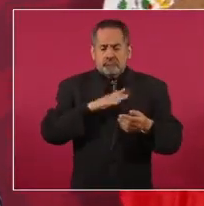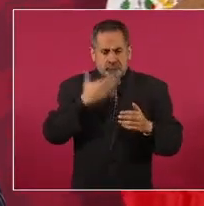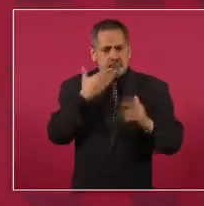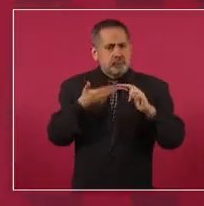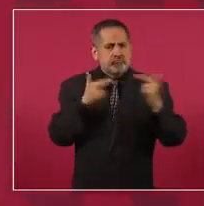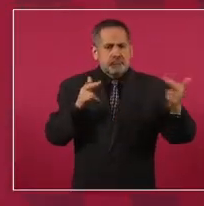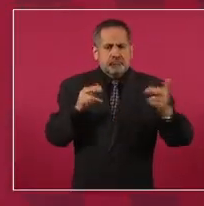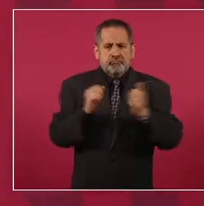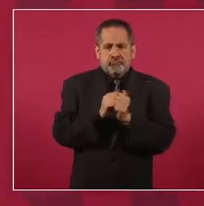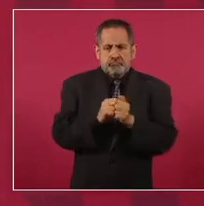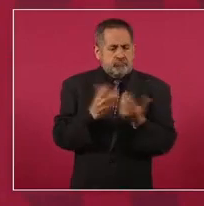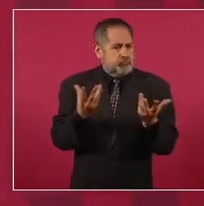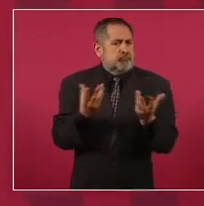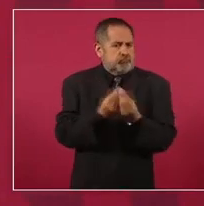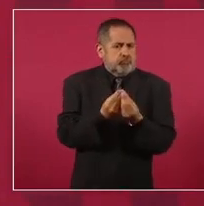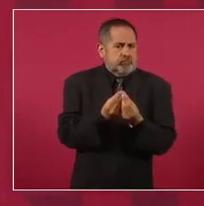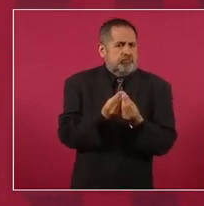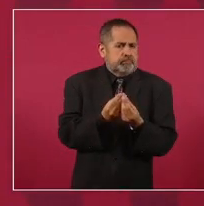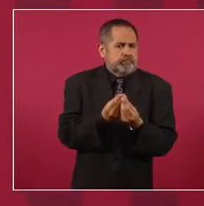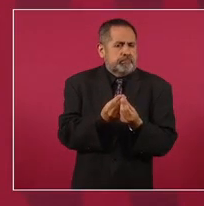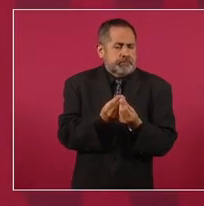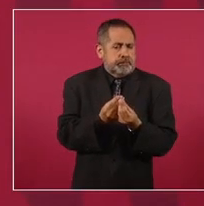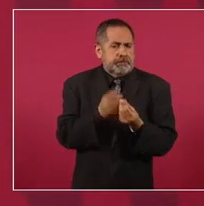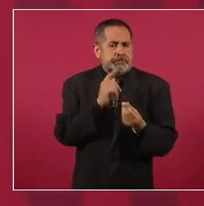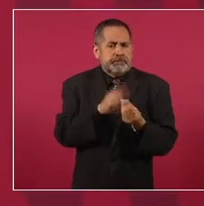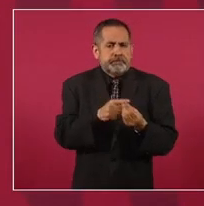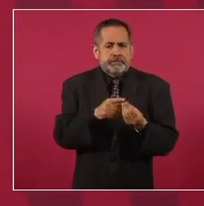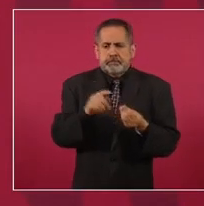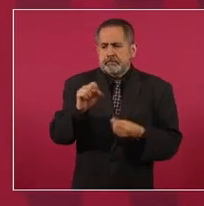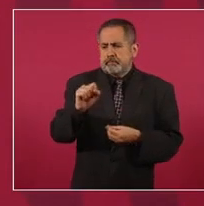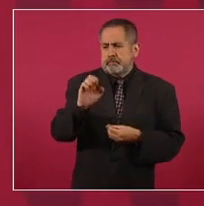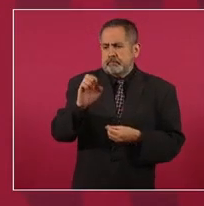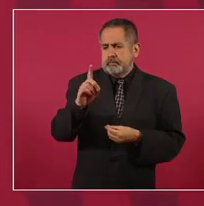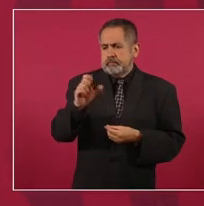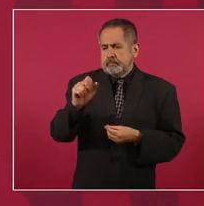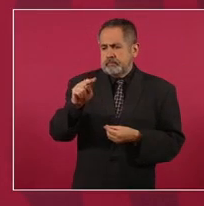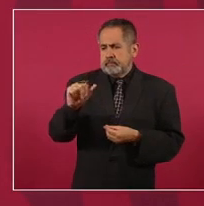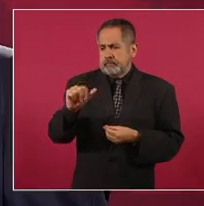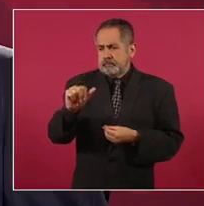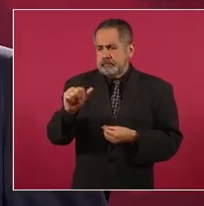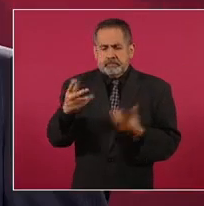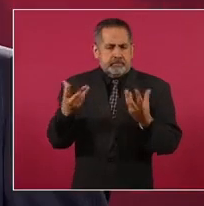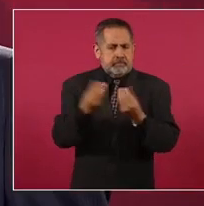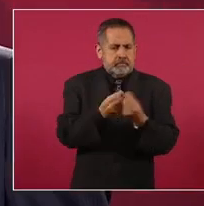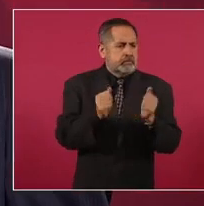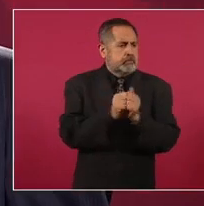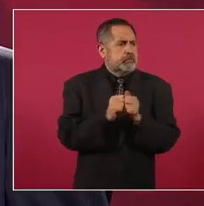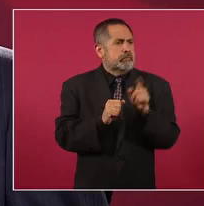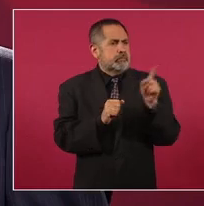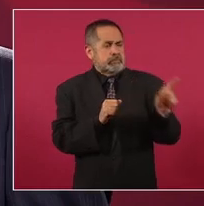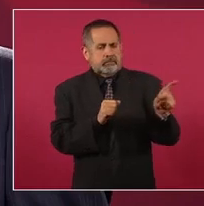relaciones conjuntas entre la Secretaría de la Defensa y